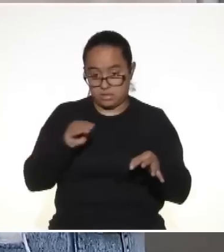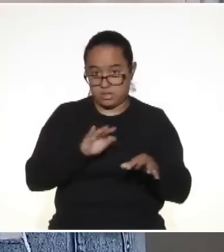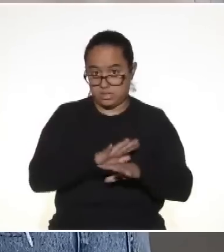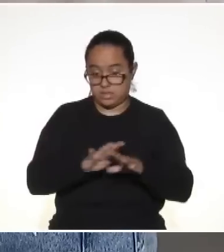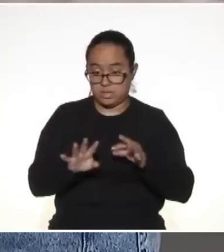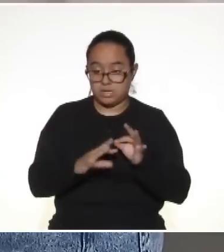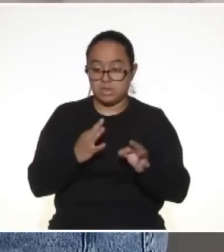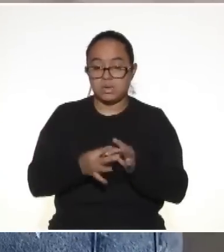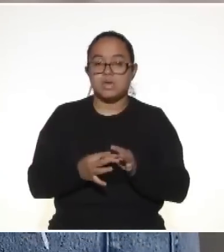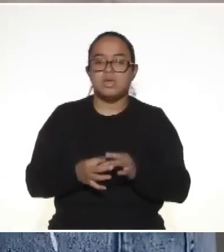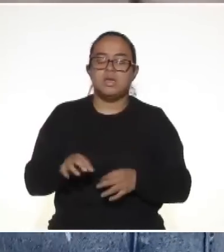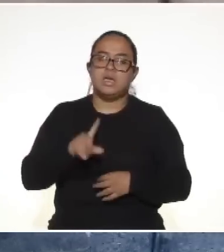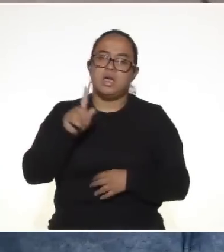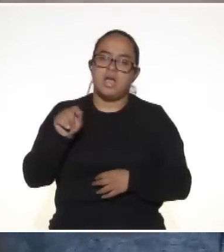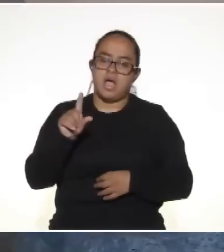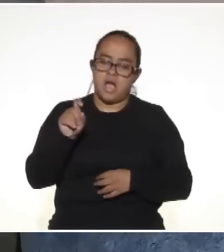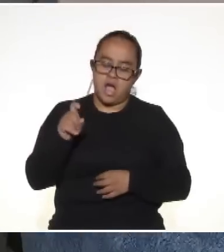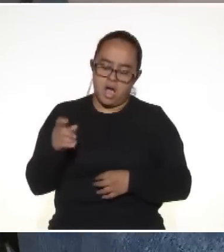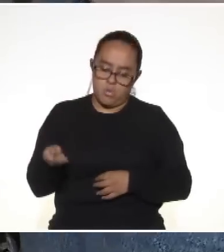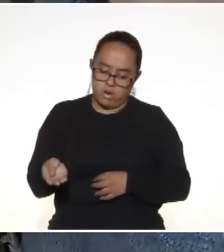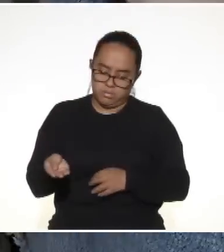abrimos, la vamos a humedecer.